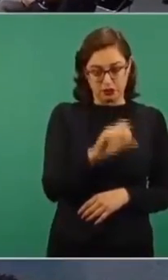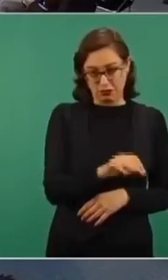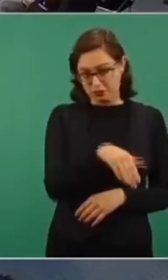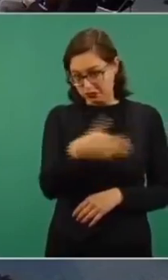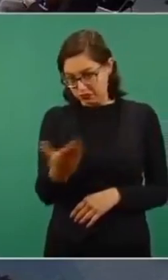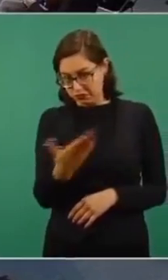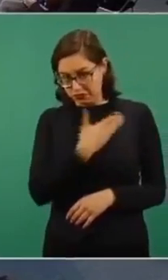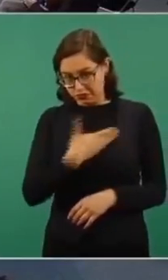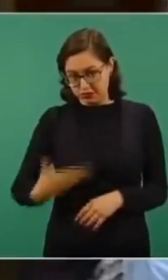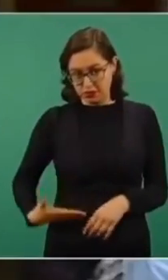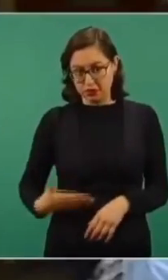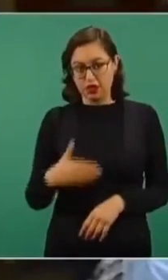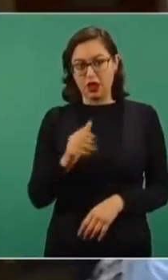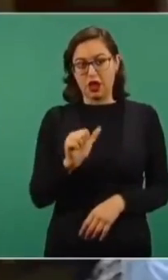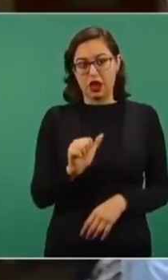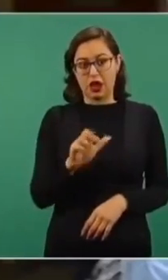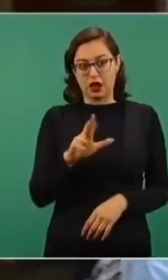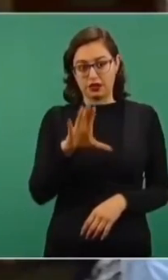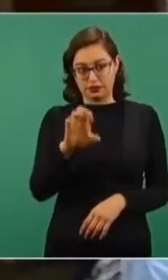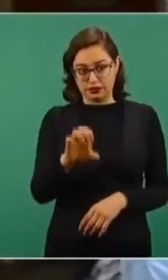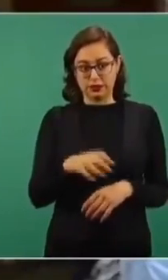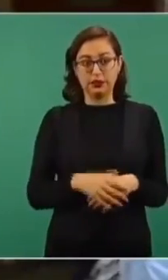que tiene que ver con el litio.